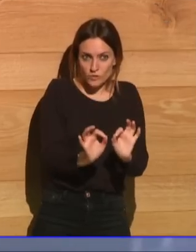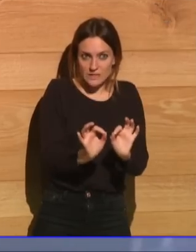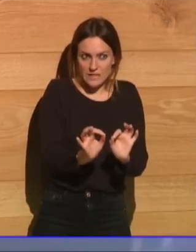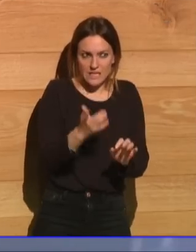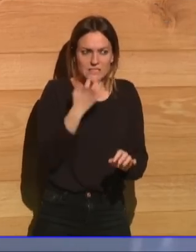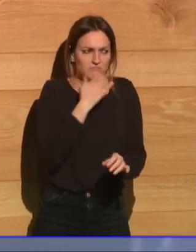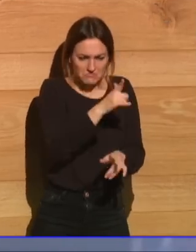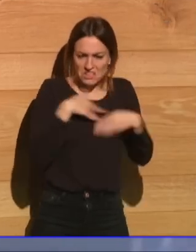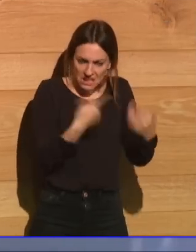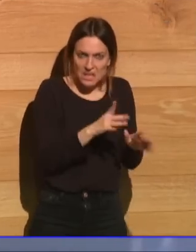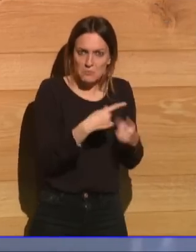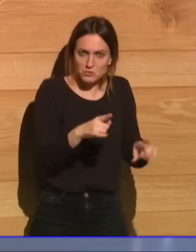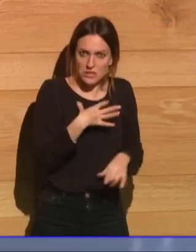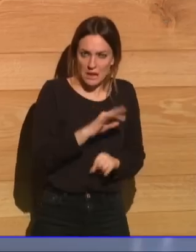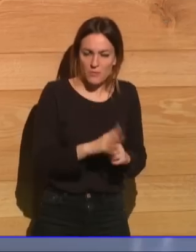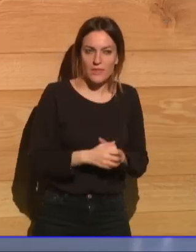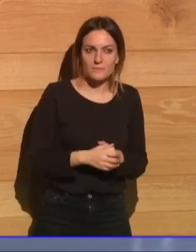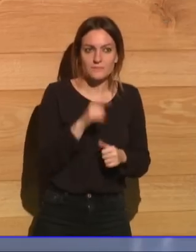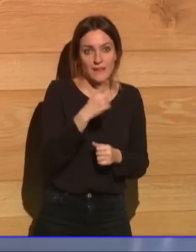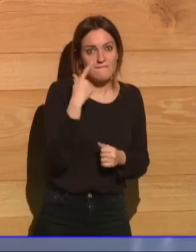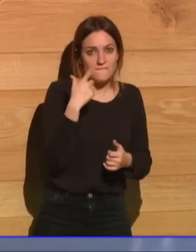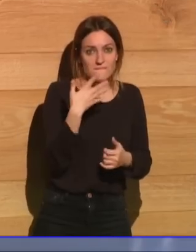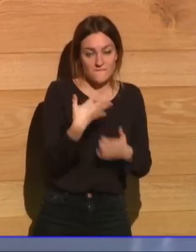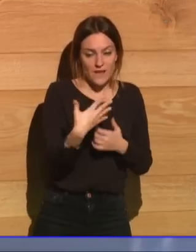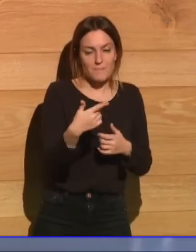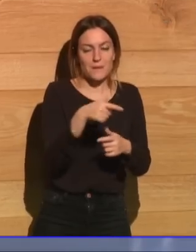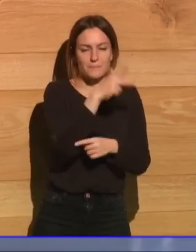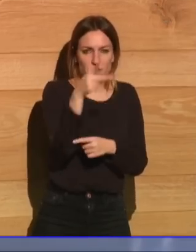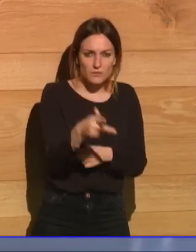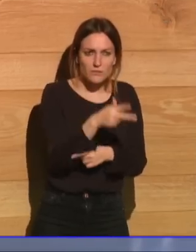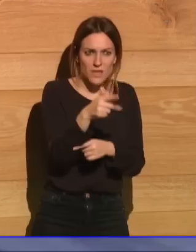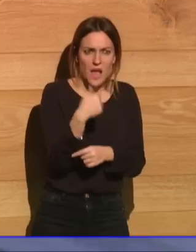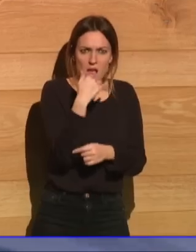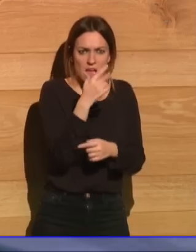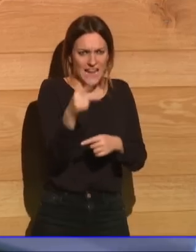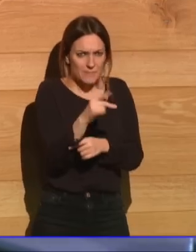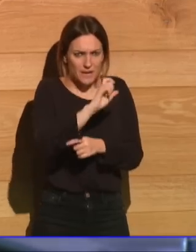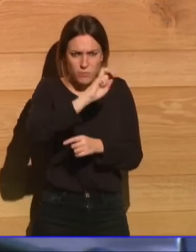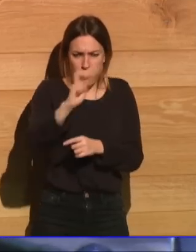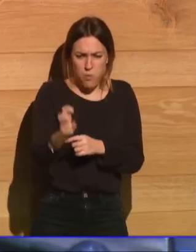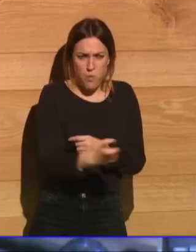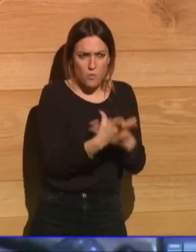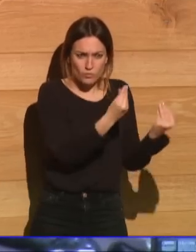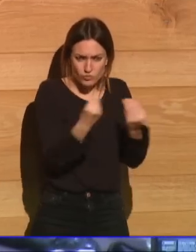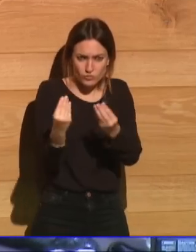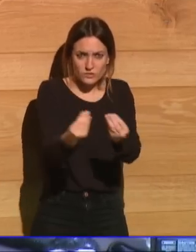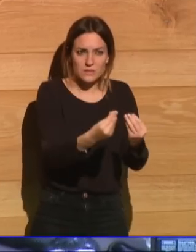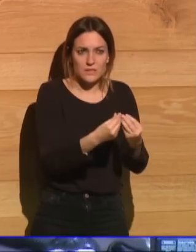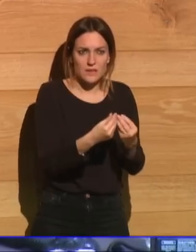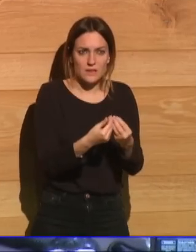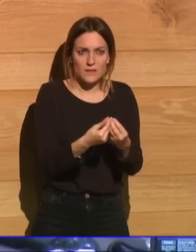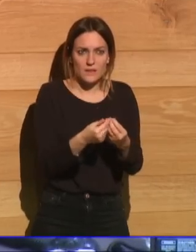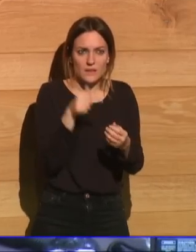quieres, Bueno, pues ya. Javi. Cuando rueda la escena de Fame de la canción esa, que son multitud de cámaras a la vez, que está... Eso